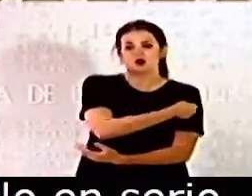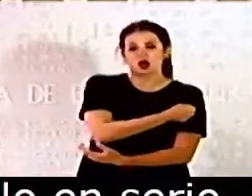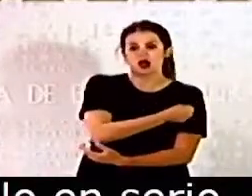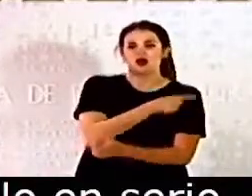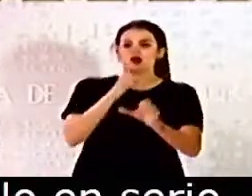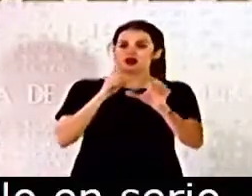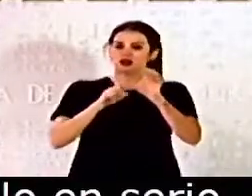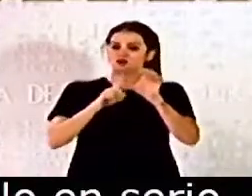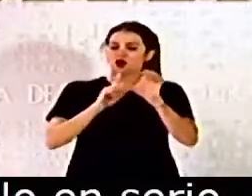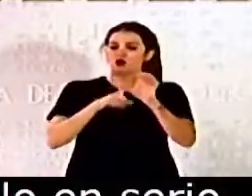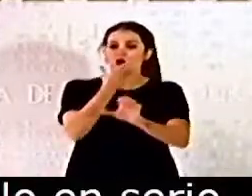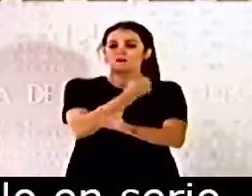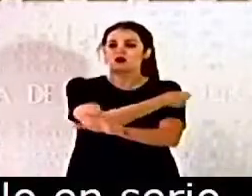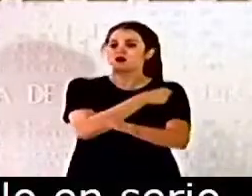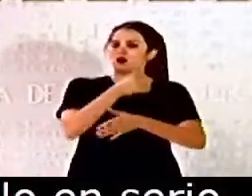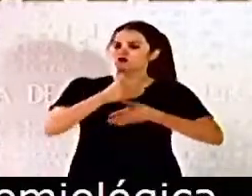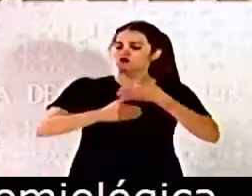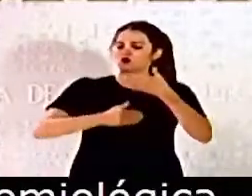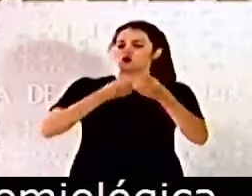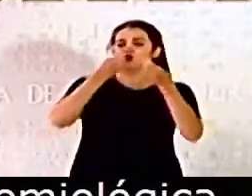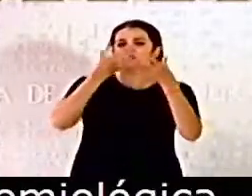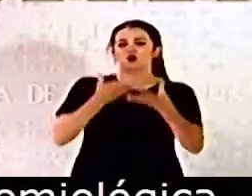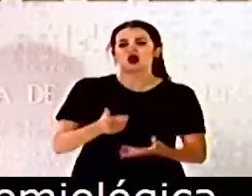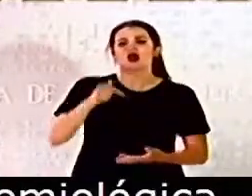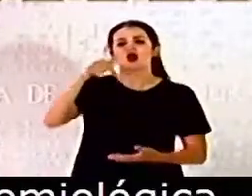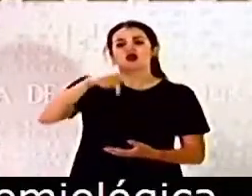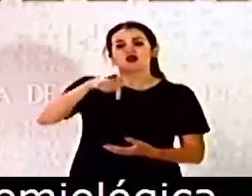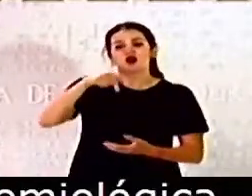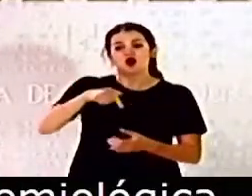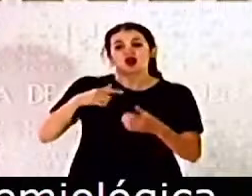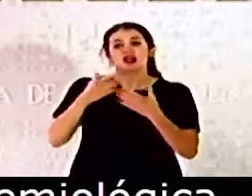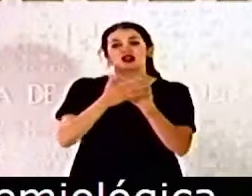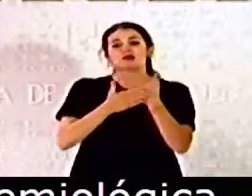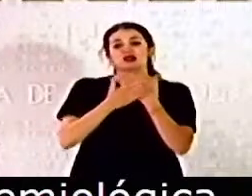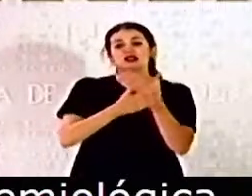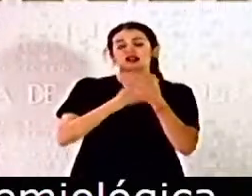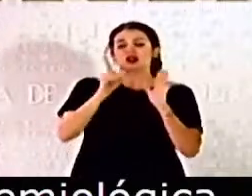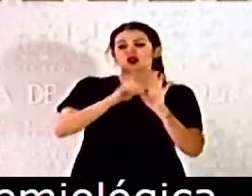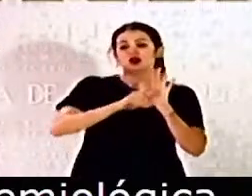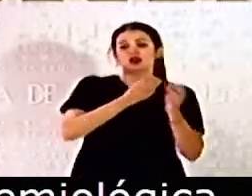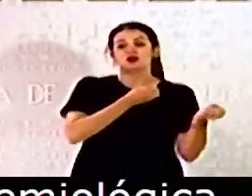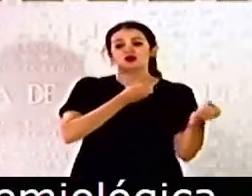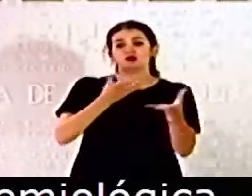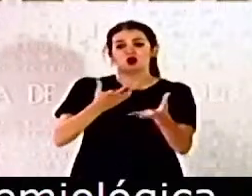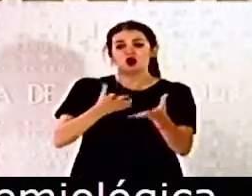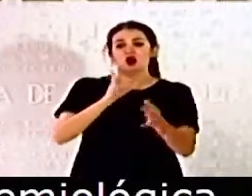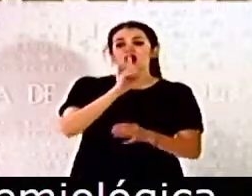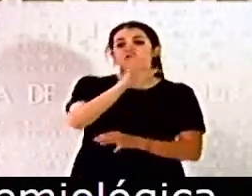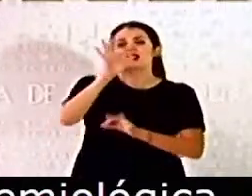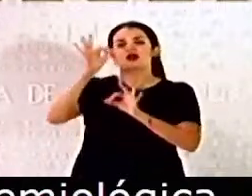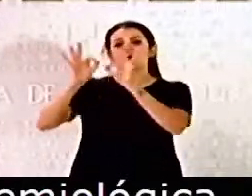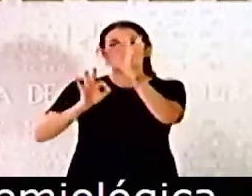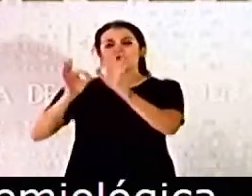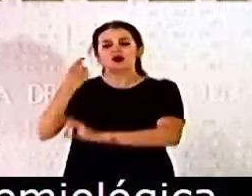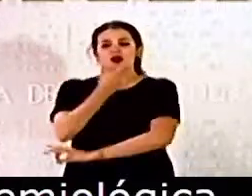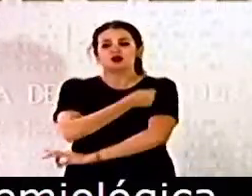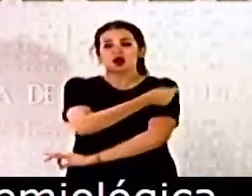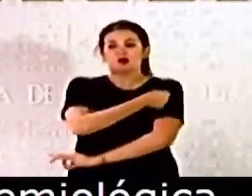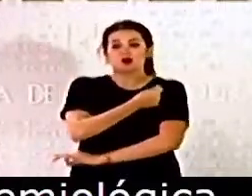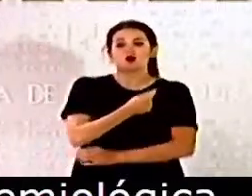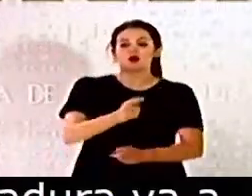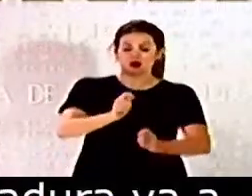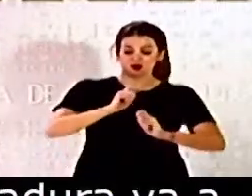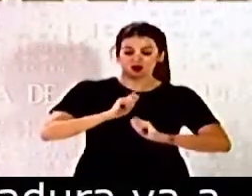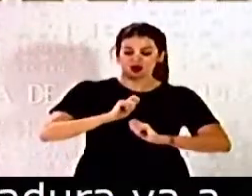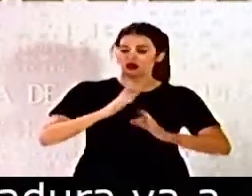vacunación. En los datos de hoy que ha hecho público el Ministerio, hemos administrado el 100% de las dosis recibidas. Quiere